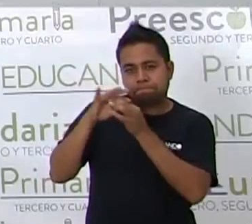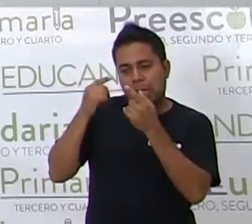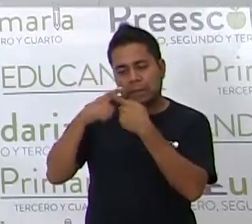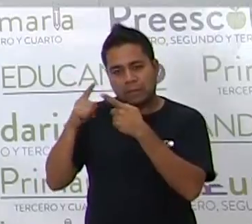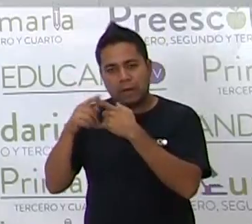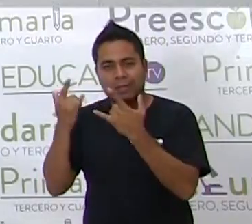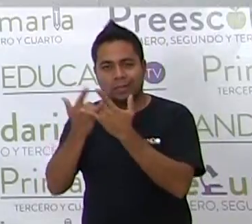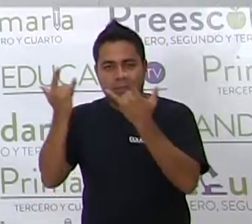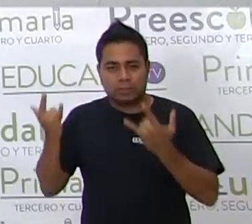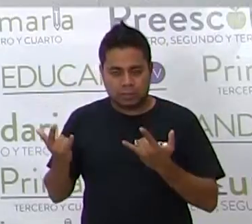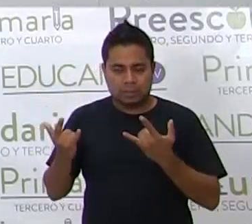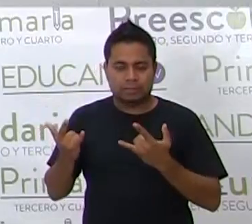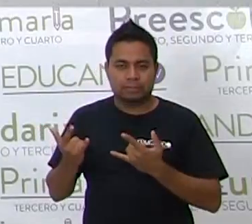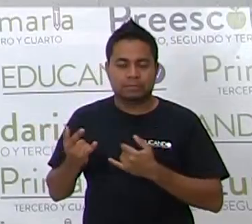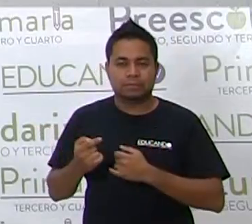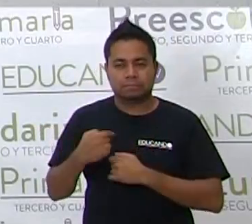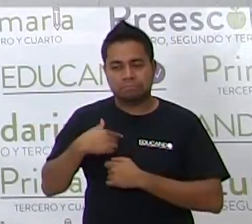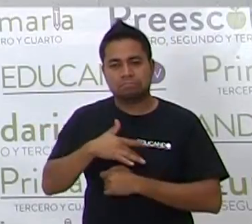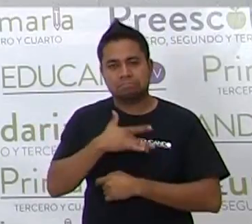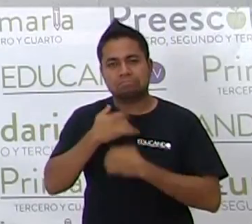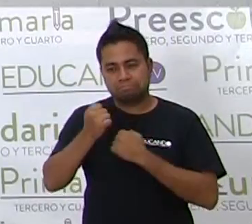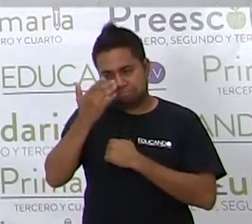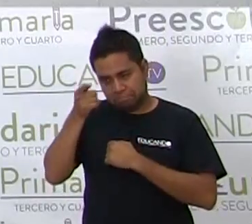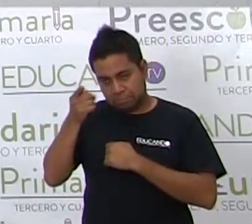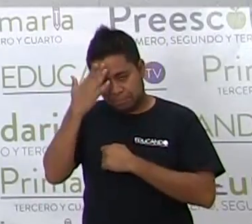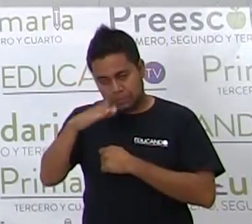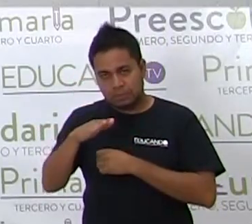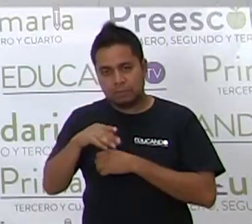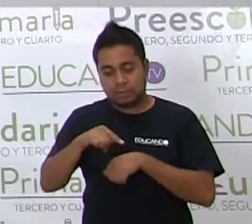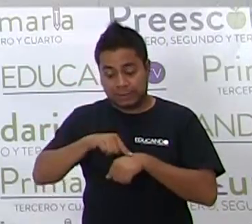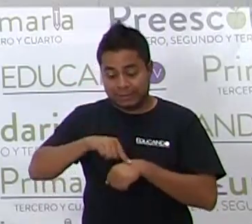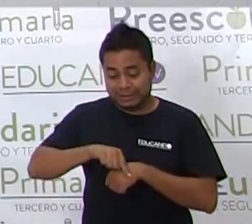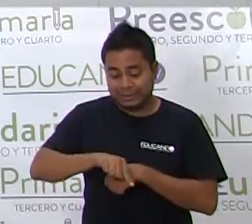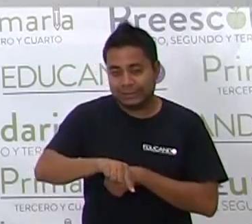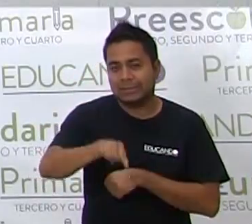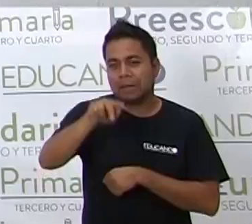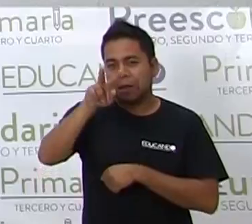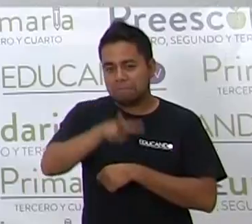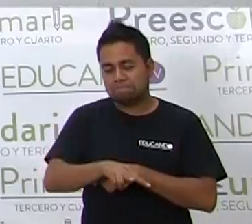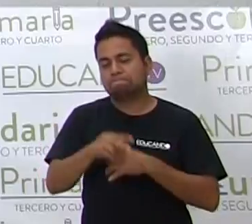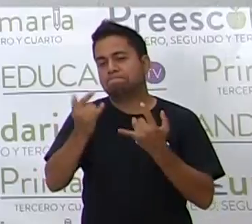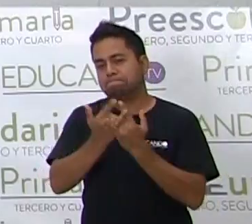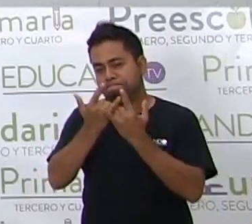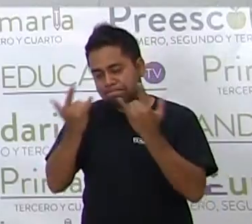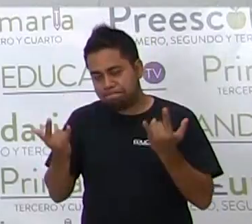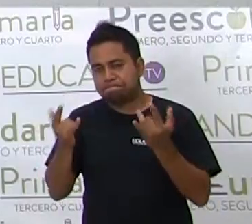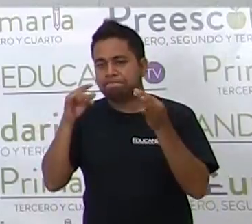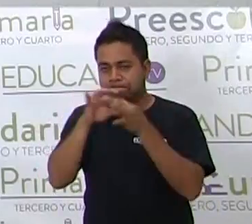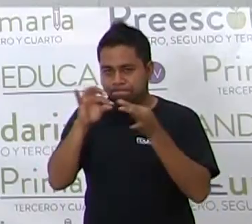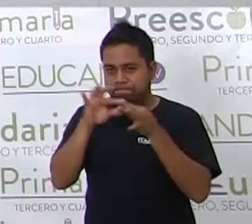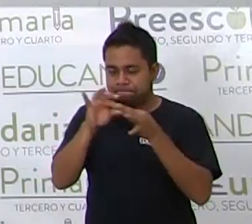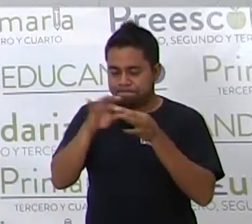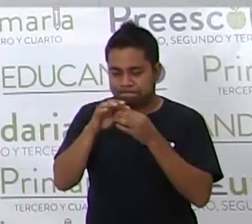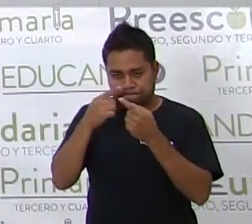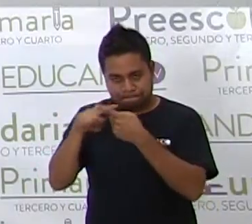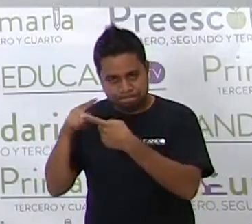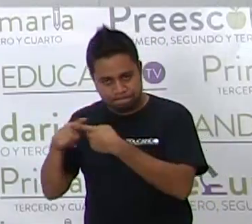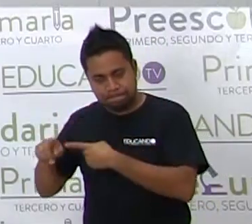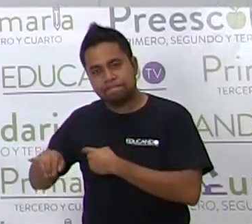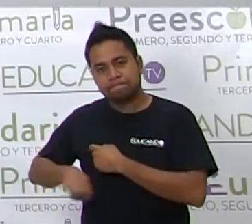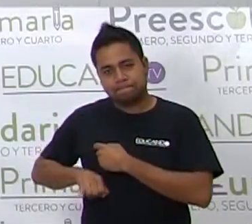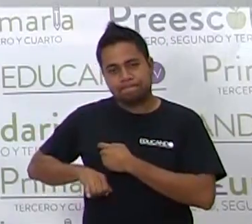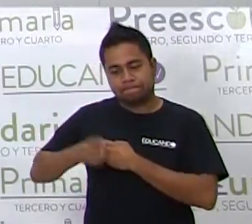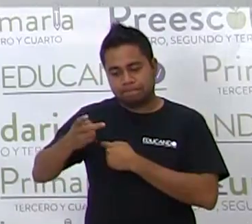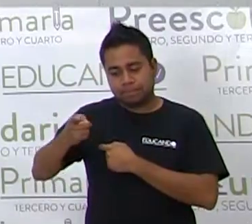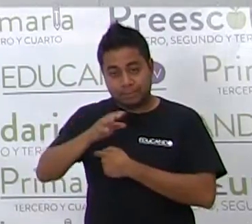sesiones, créeme que te vas a divertir porque vamos a contar varias leyendas muy interesantes. Te invito para